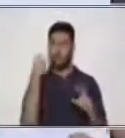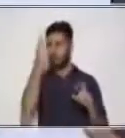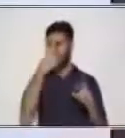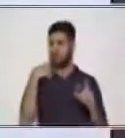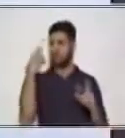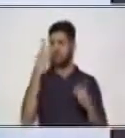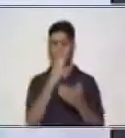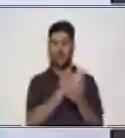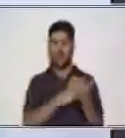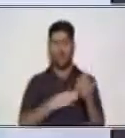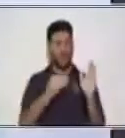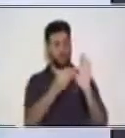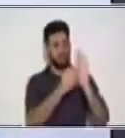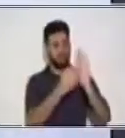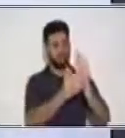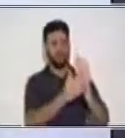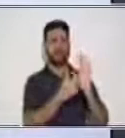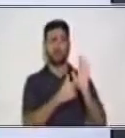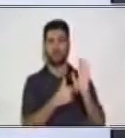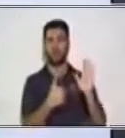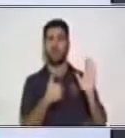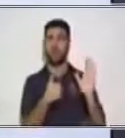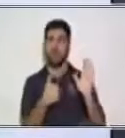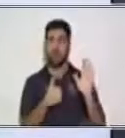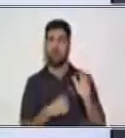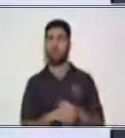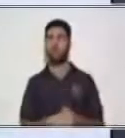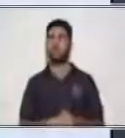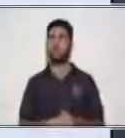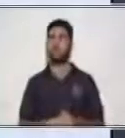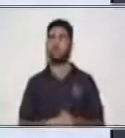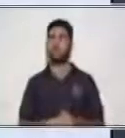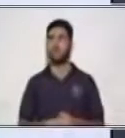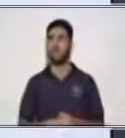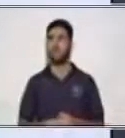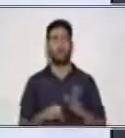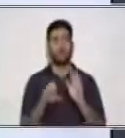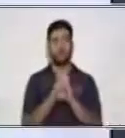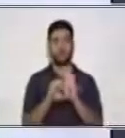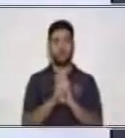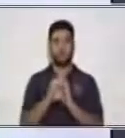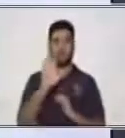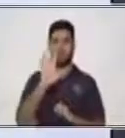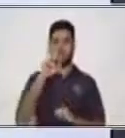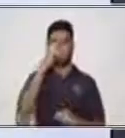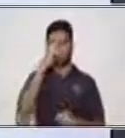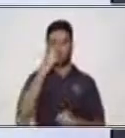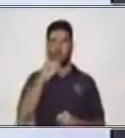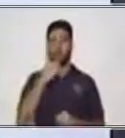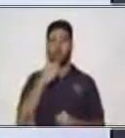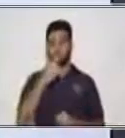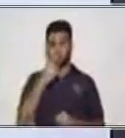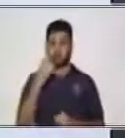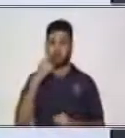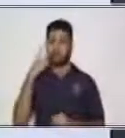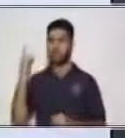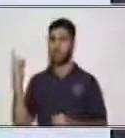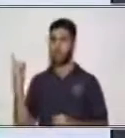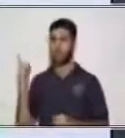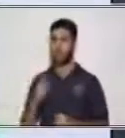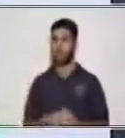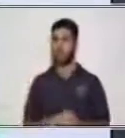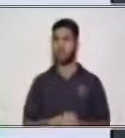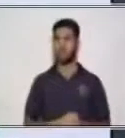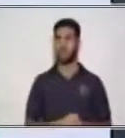nuestro país, ¿sí? Tienen, por ejemplo, la moneda de 5 centavos, miren, acá